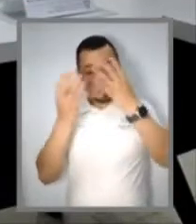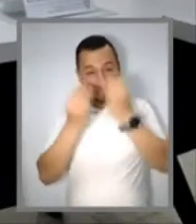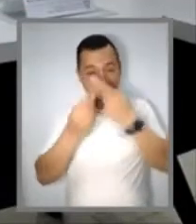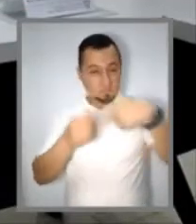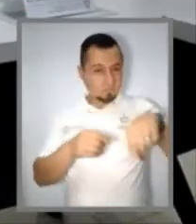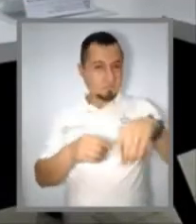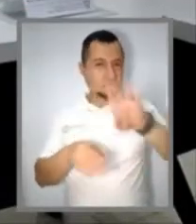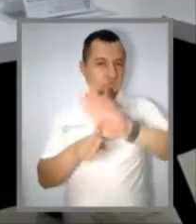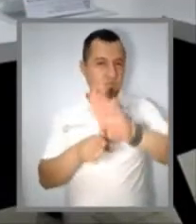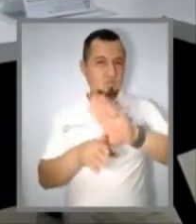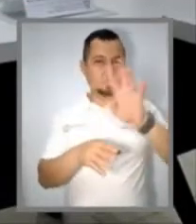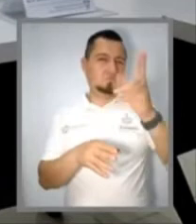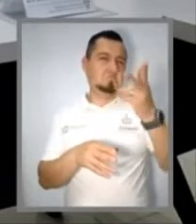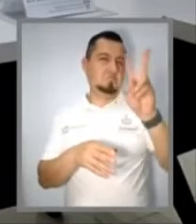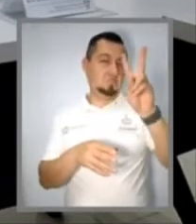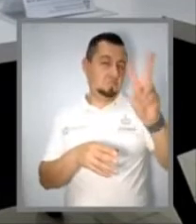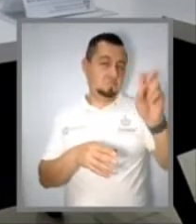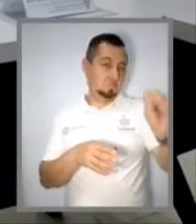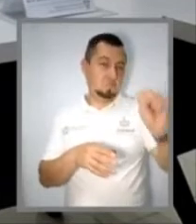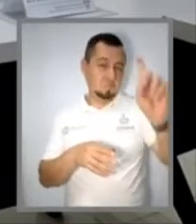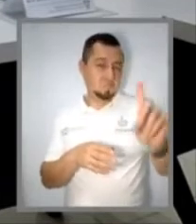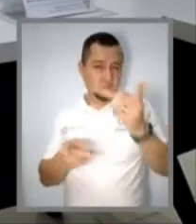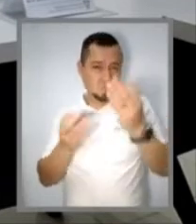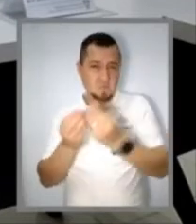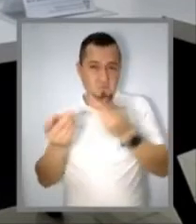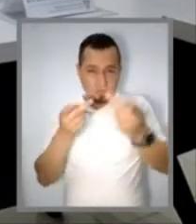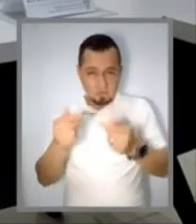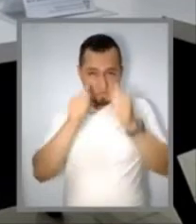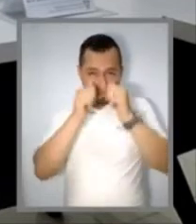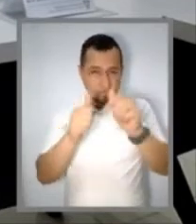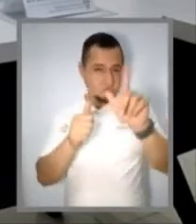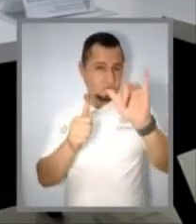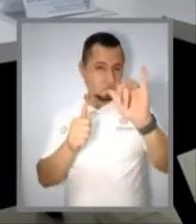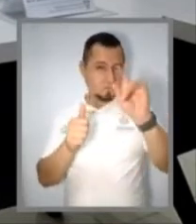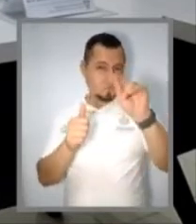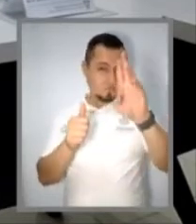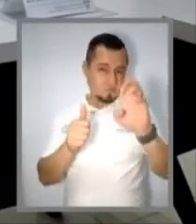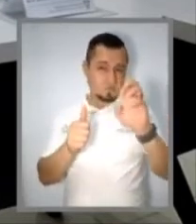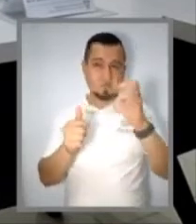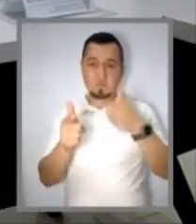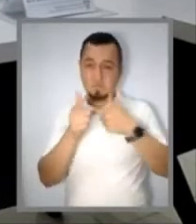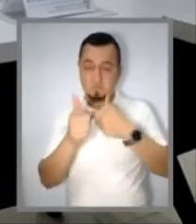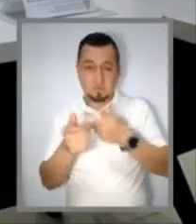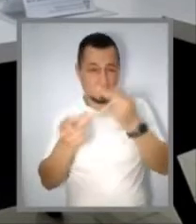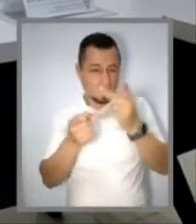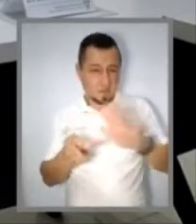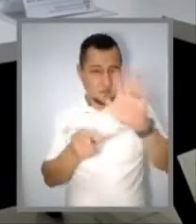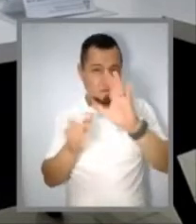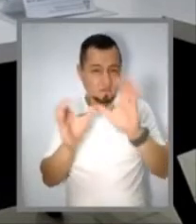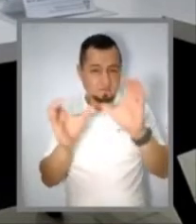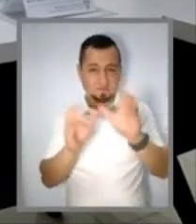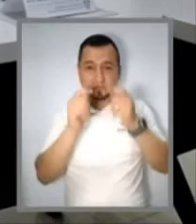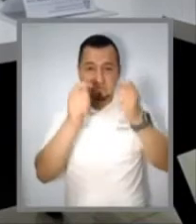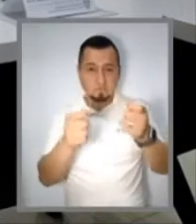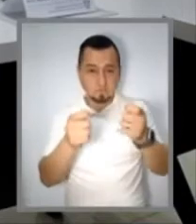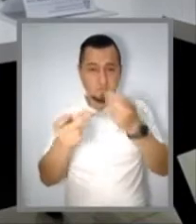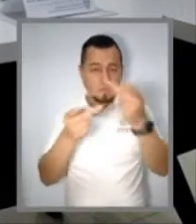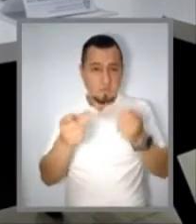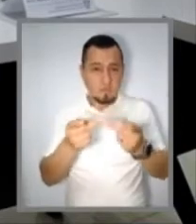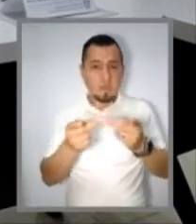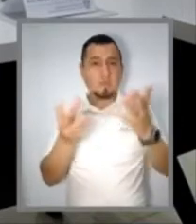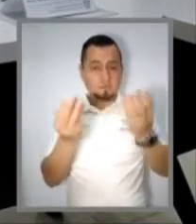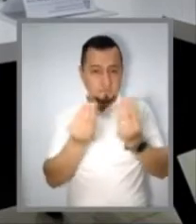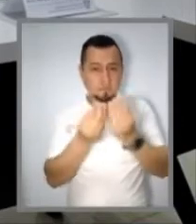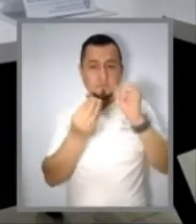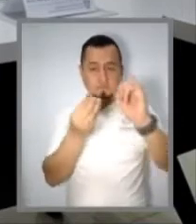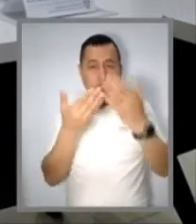de semana. Vamos a hacer todo lo... El INDRE ya nos dijeron que ya no necesitamos la certificación, ya no hay que pedir permiso, ya lo